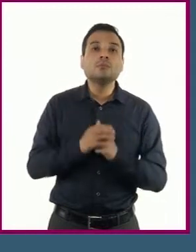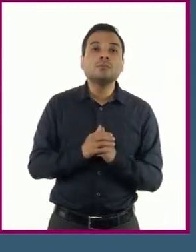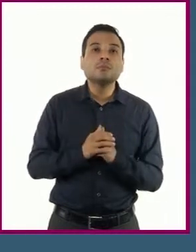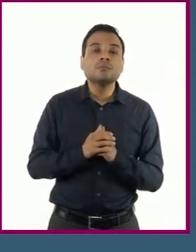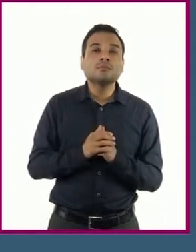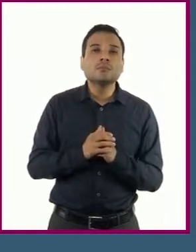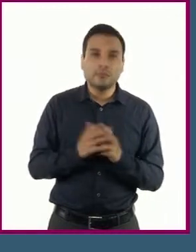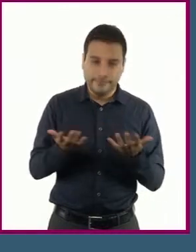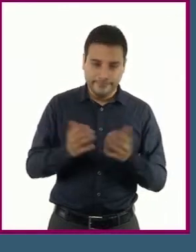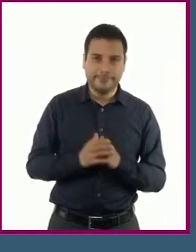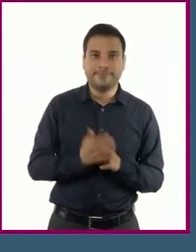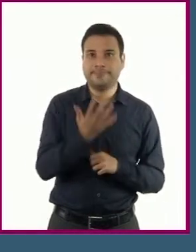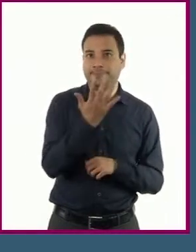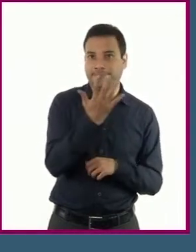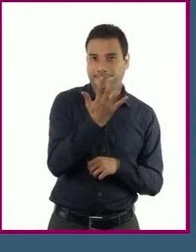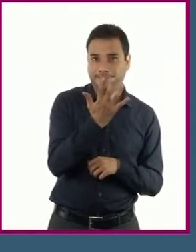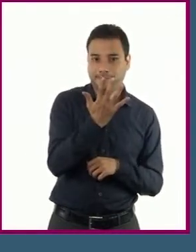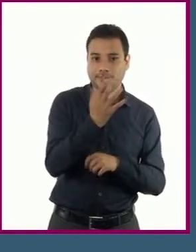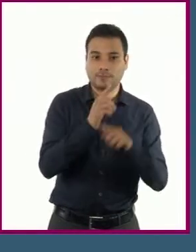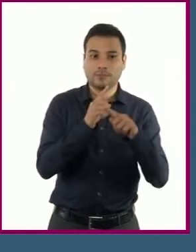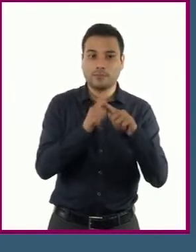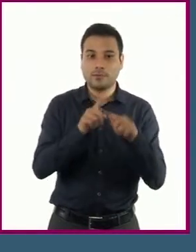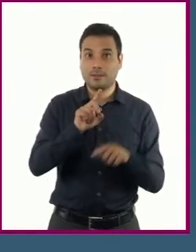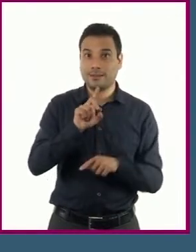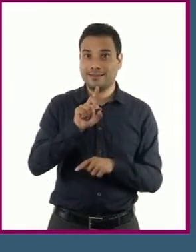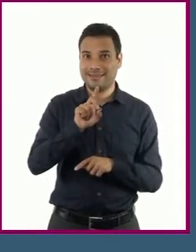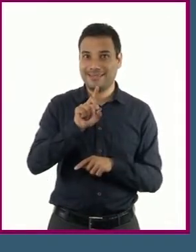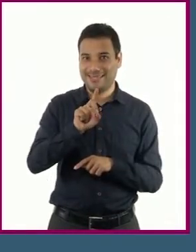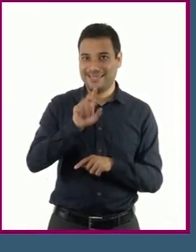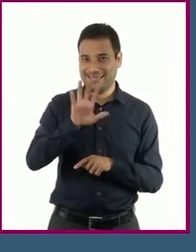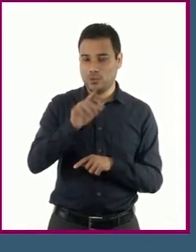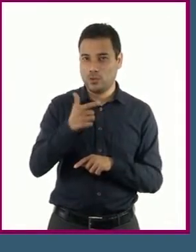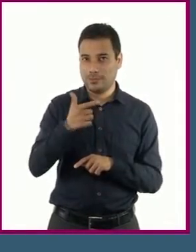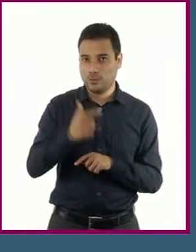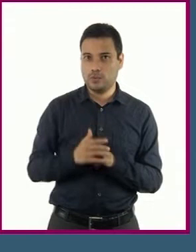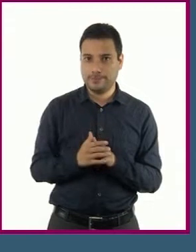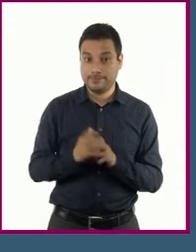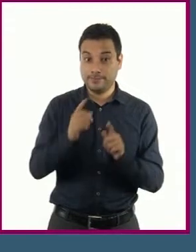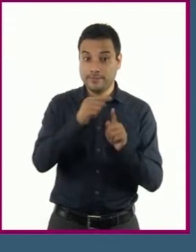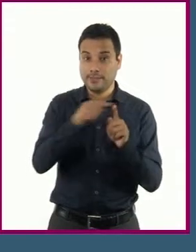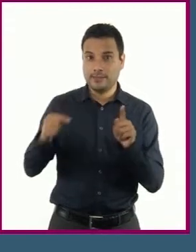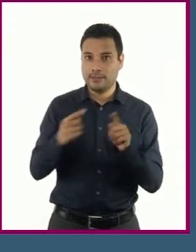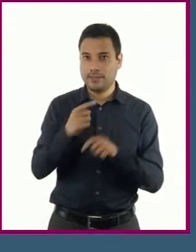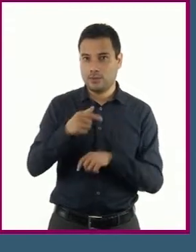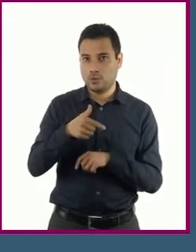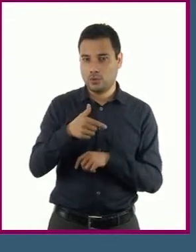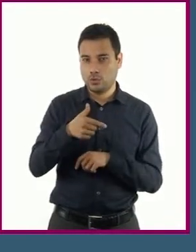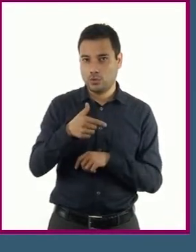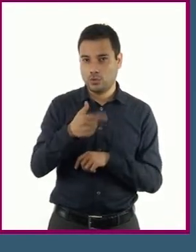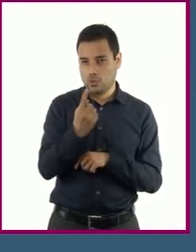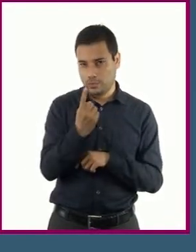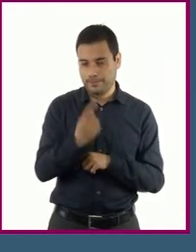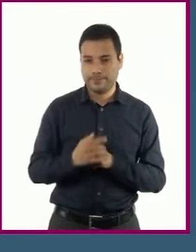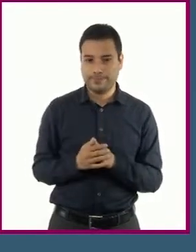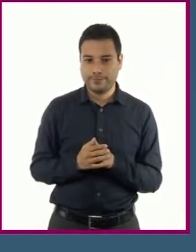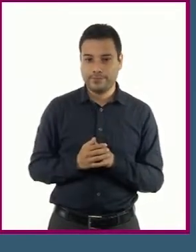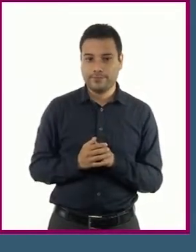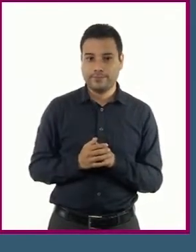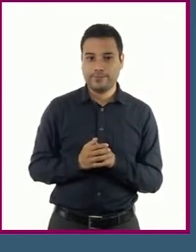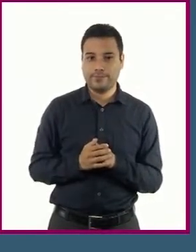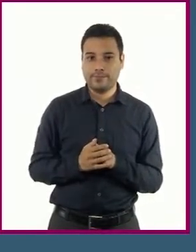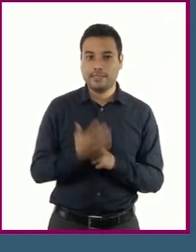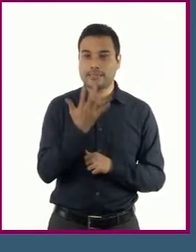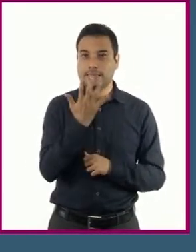Entonces tenemos 5 docenas por 35 gramos de bombones entre una docena. 5 docenas